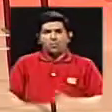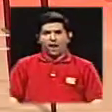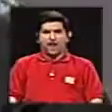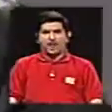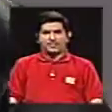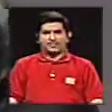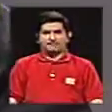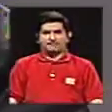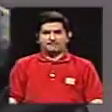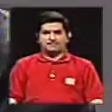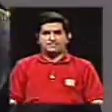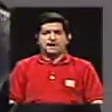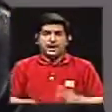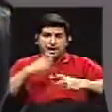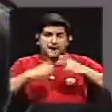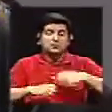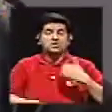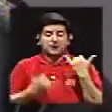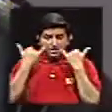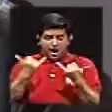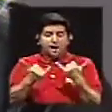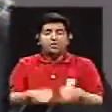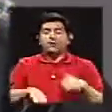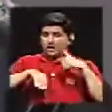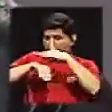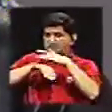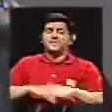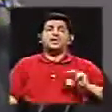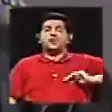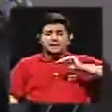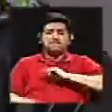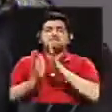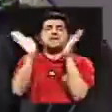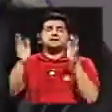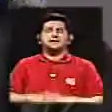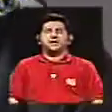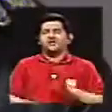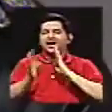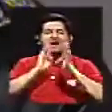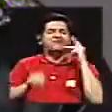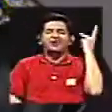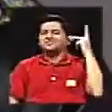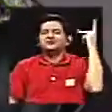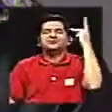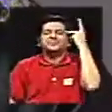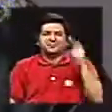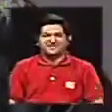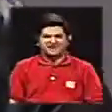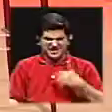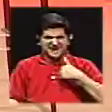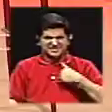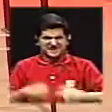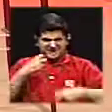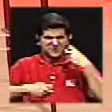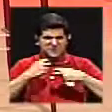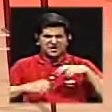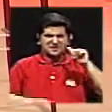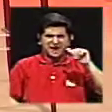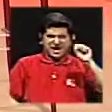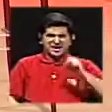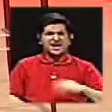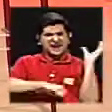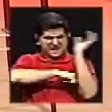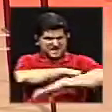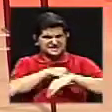no, es el problema? El delito está en el Ministerio Público. No, señor. Estamos hablando de política. No, sí. ¿Tiene un delito Alejandro Soto? Sí, señor. ¿Está